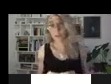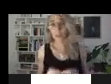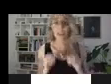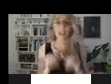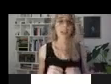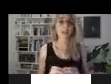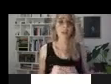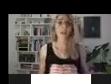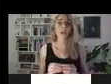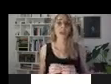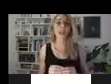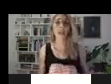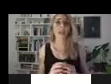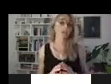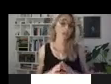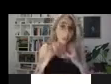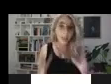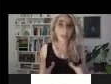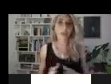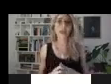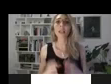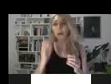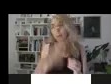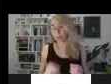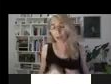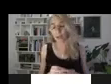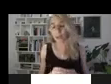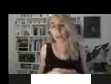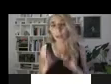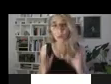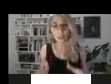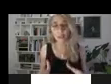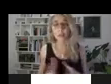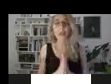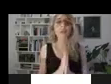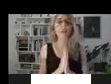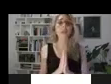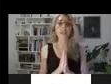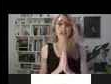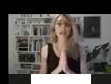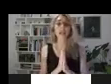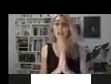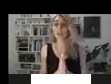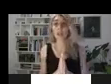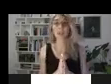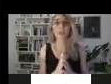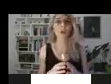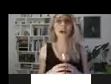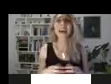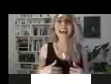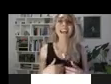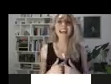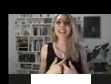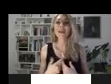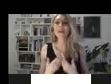mercado, en el caso de Latinoamérica, vamos a centrarnos en este momento para pensar el caso